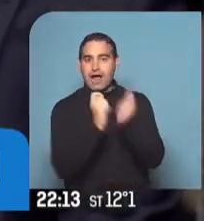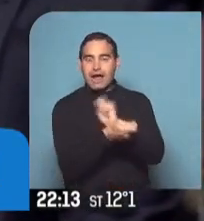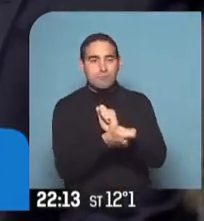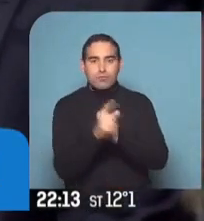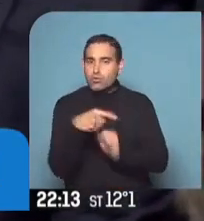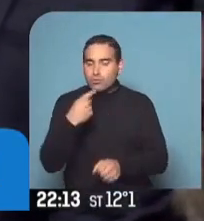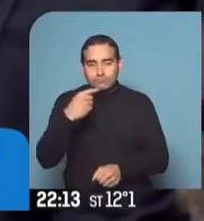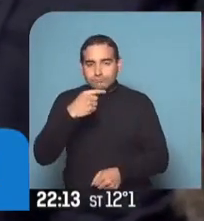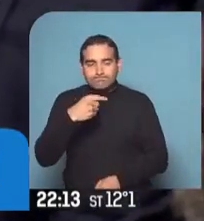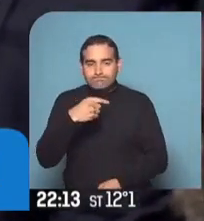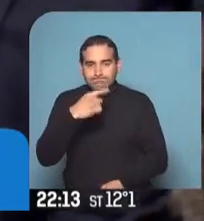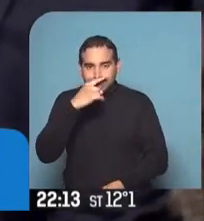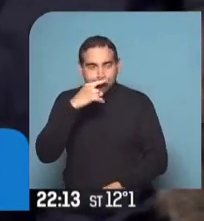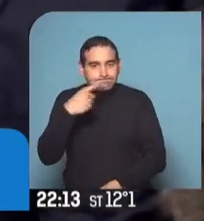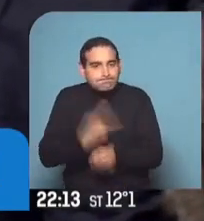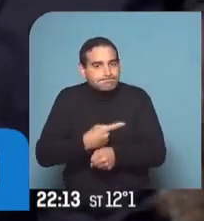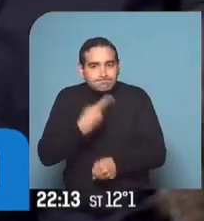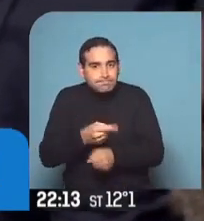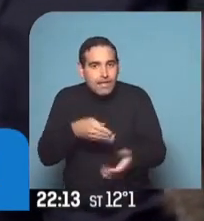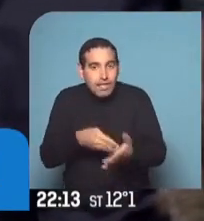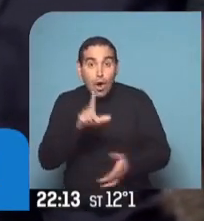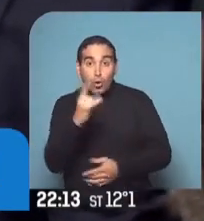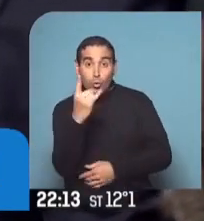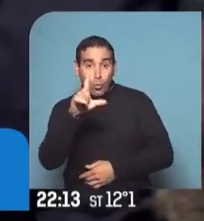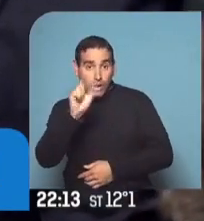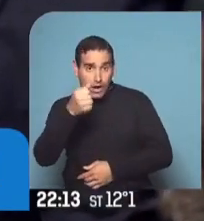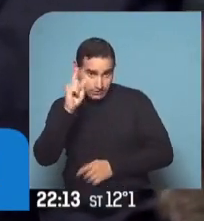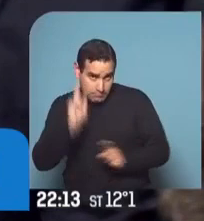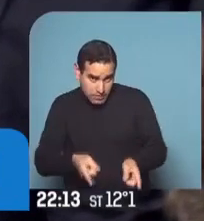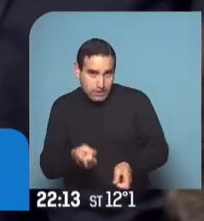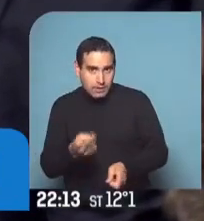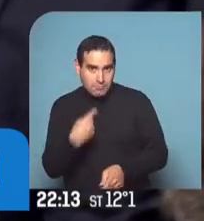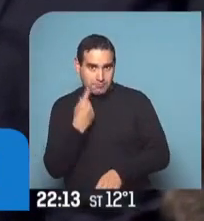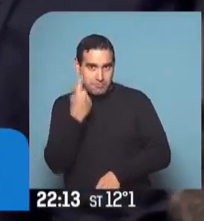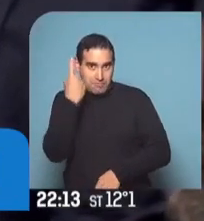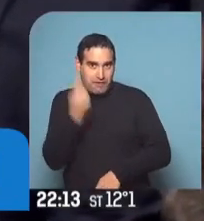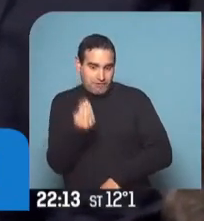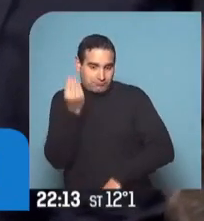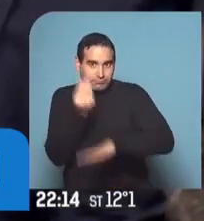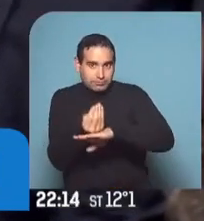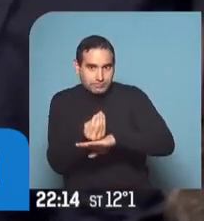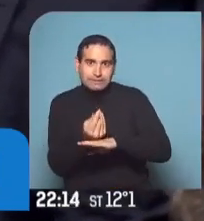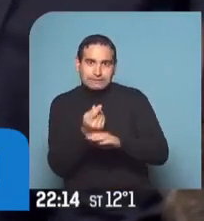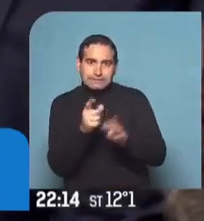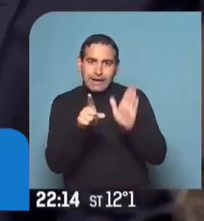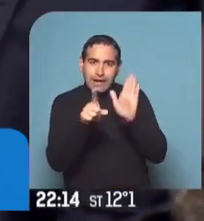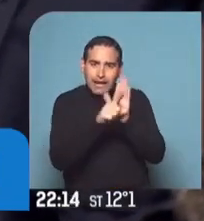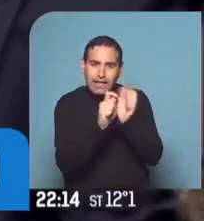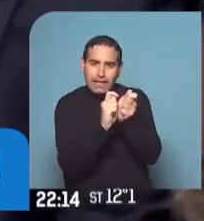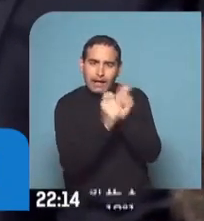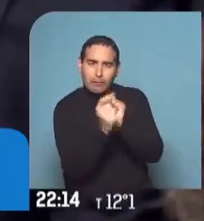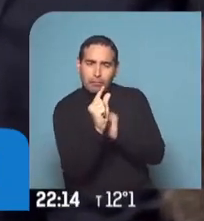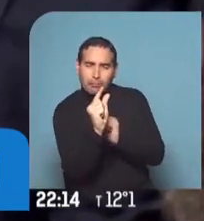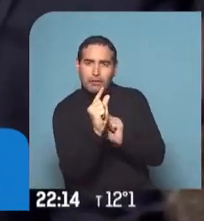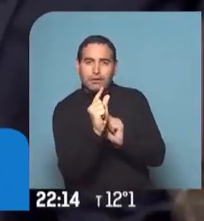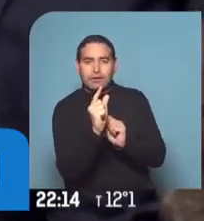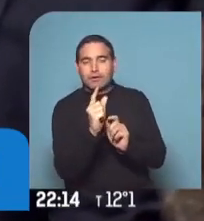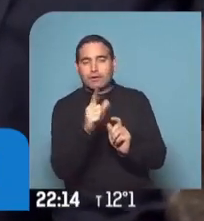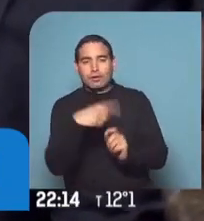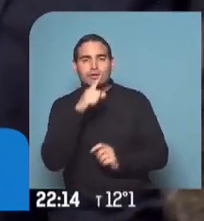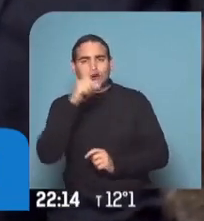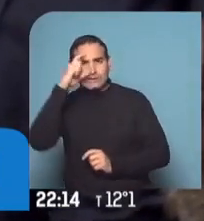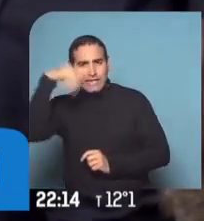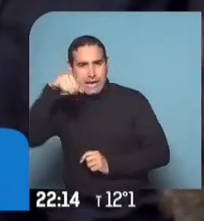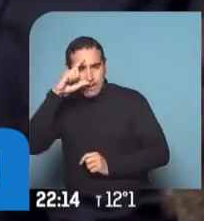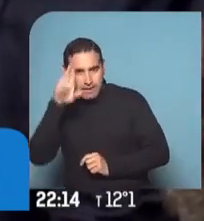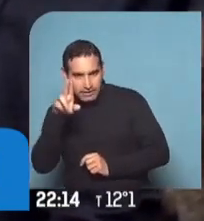Nunca pudieron ir a fondo. El mismo Lula hizo durante su primer mandato una pre-reforma previsional. Lo intentó Temer, lo